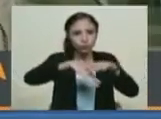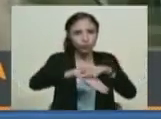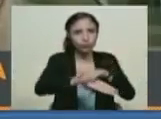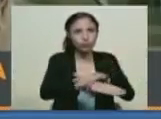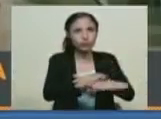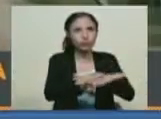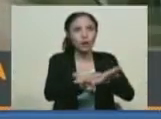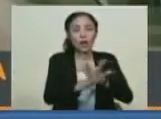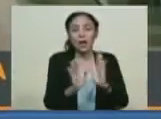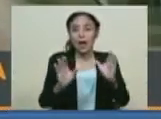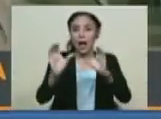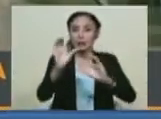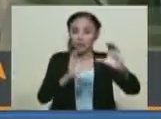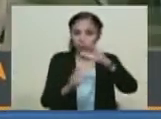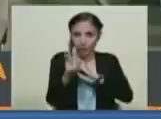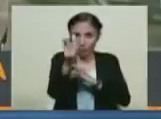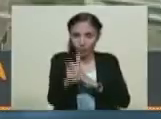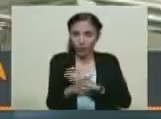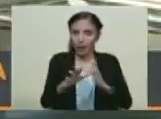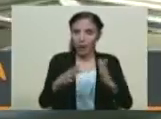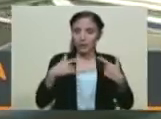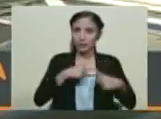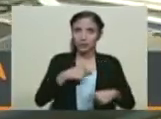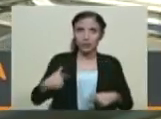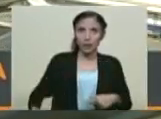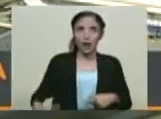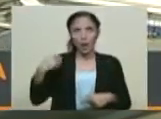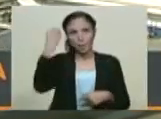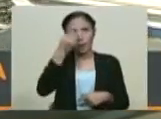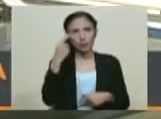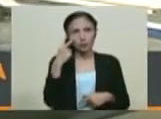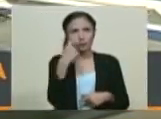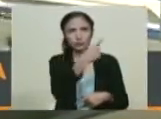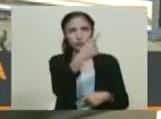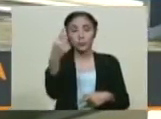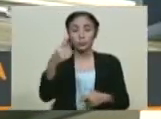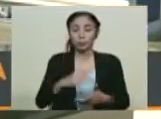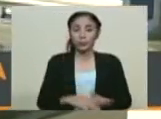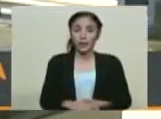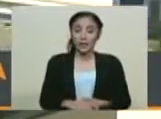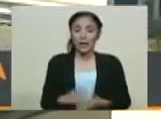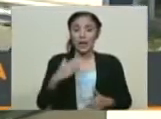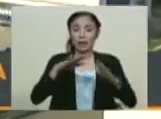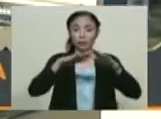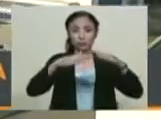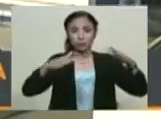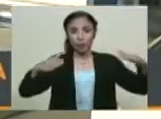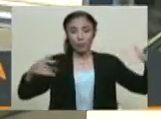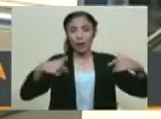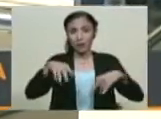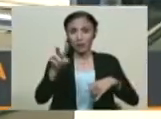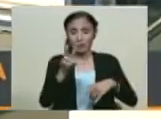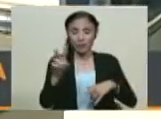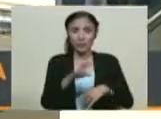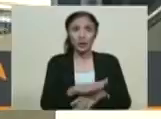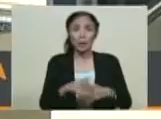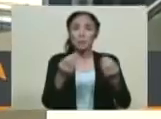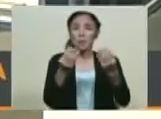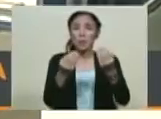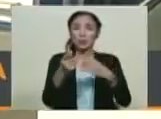Los científicos chinos dicen que el mar venezolano es de mayor pureza que del mar que ellos conocen.